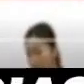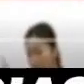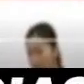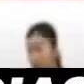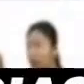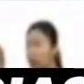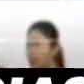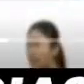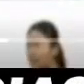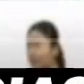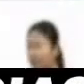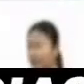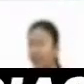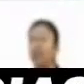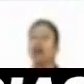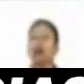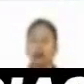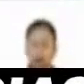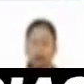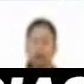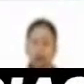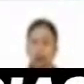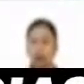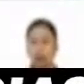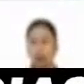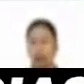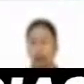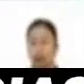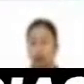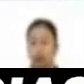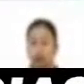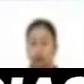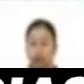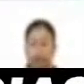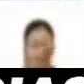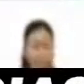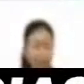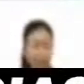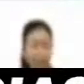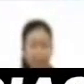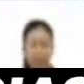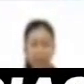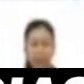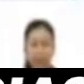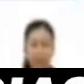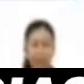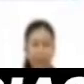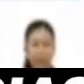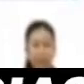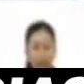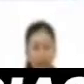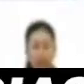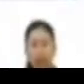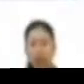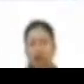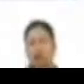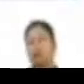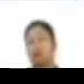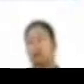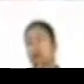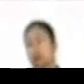Armando Quintero, nuestro alcalde de Iztacalco, que nos estuvo pidiendo por los habitantes de